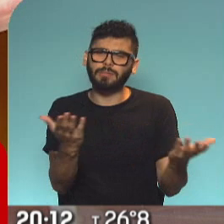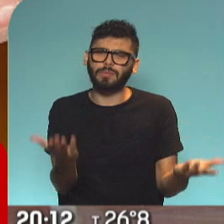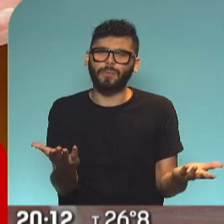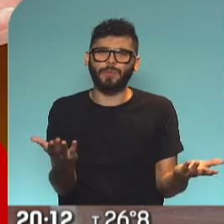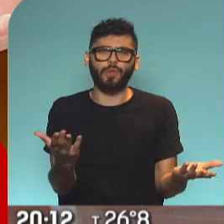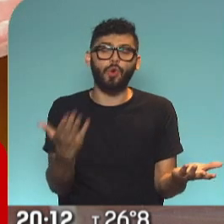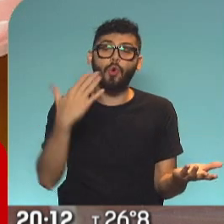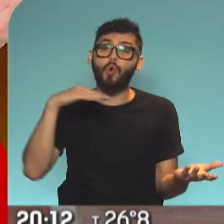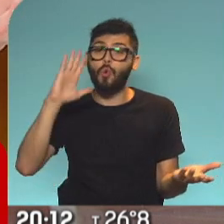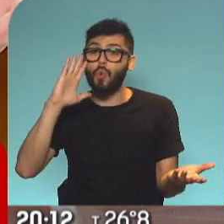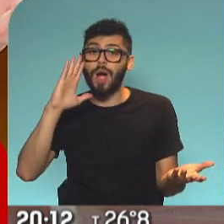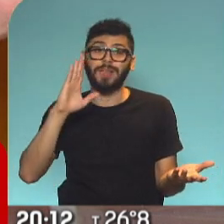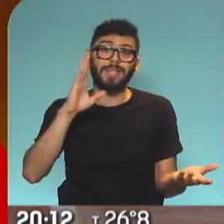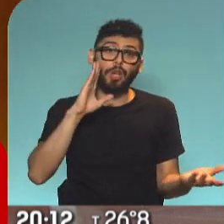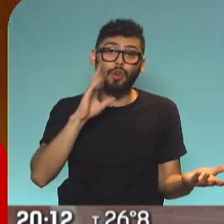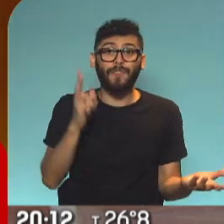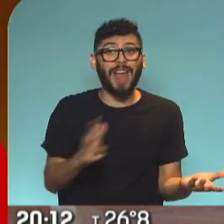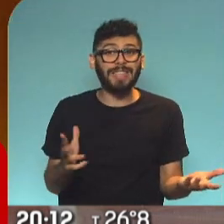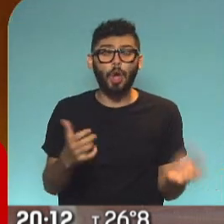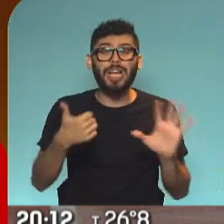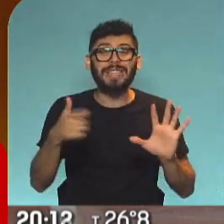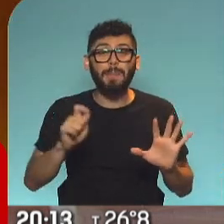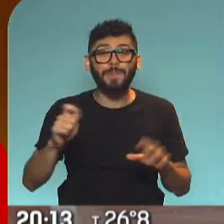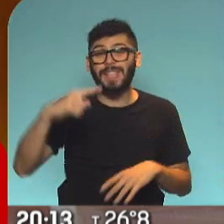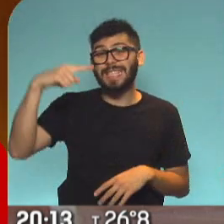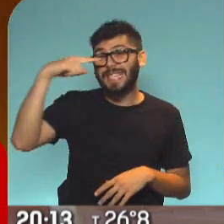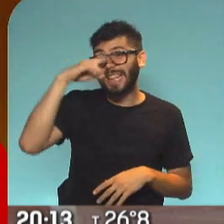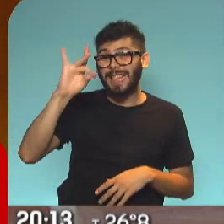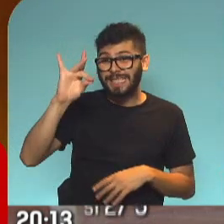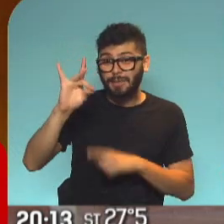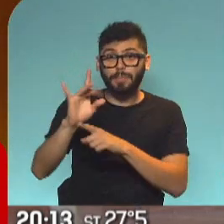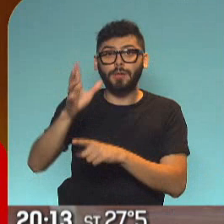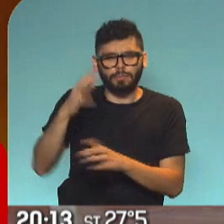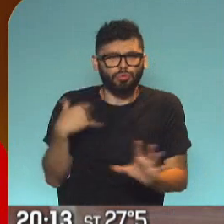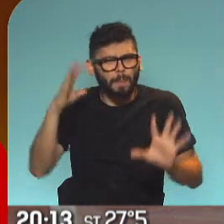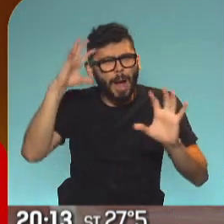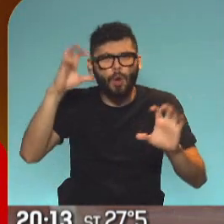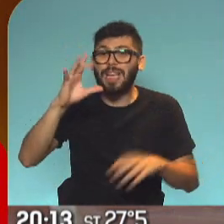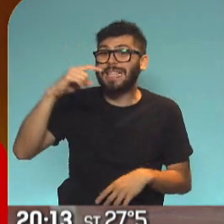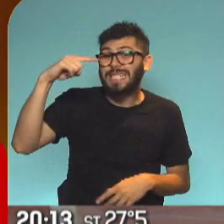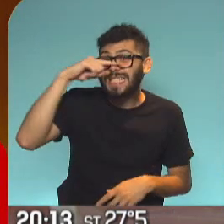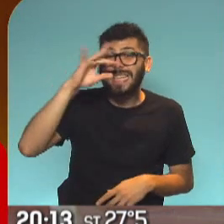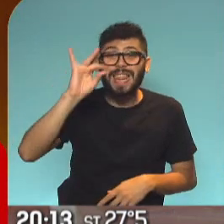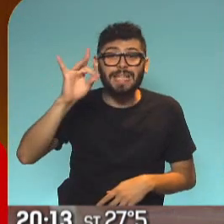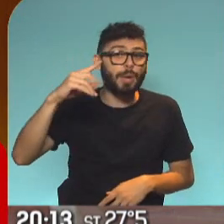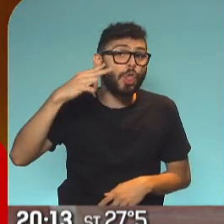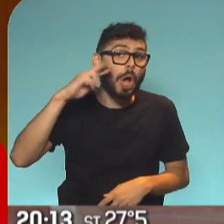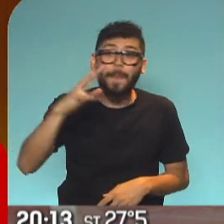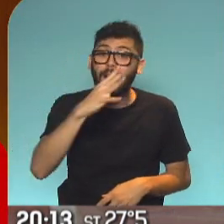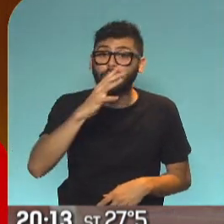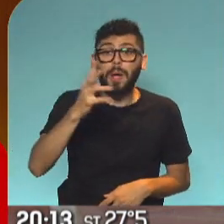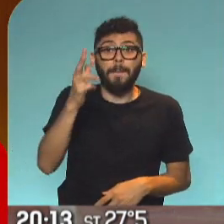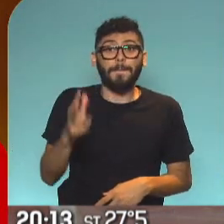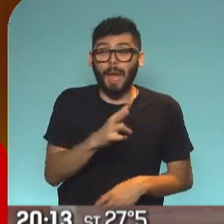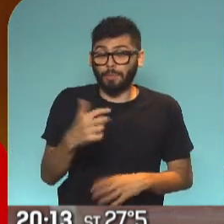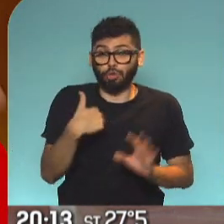entre Cuba y Estados Unidos. 7 de diciembre lo anunció al mundo, nunca me lo voy a olvidar, 7 de diciembre del 2014, que